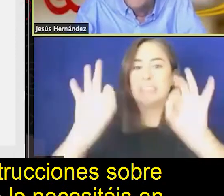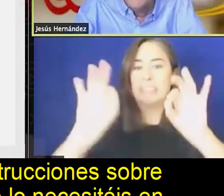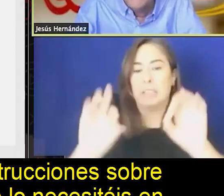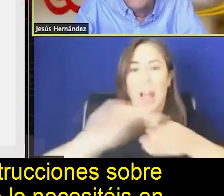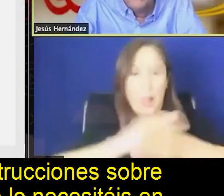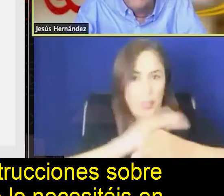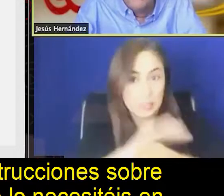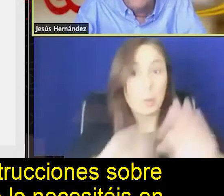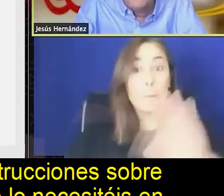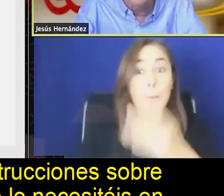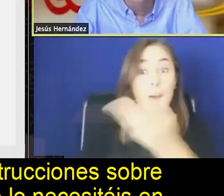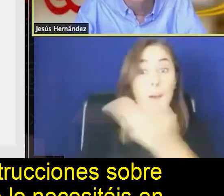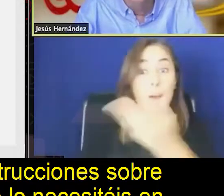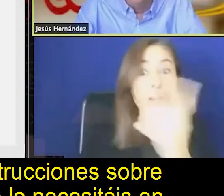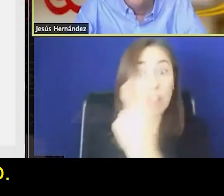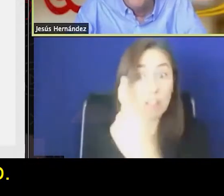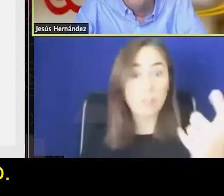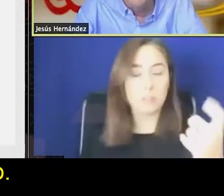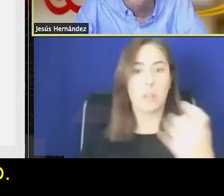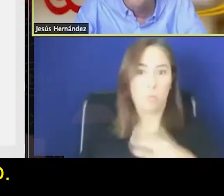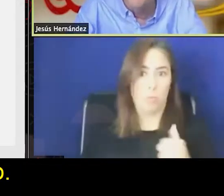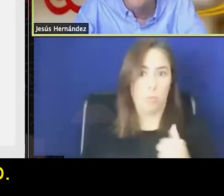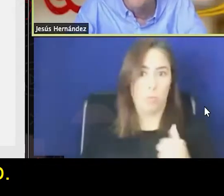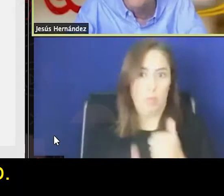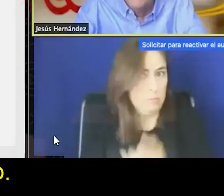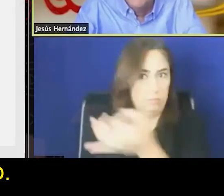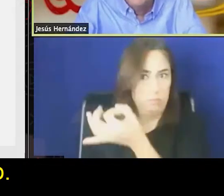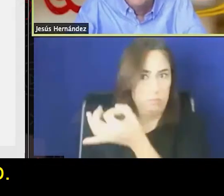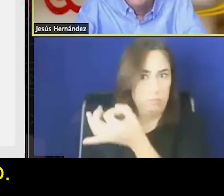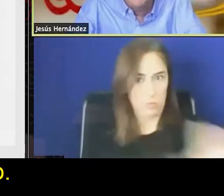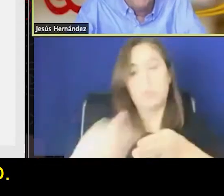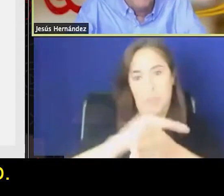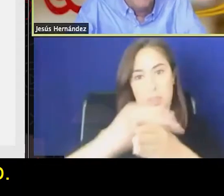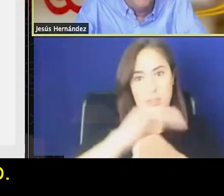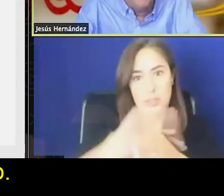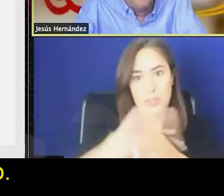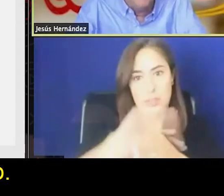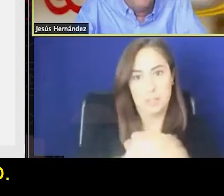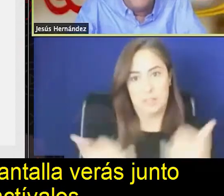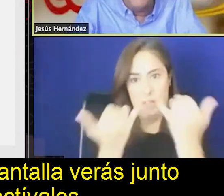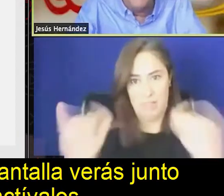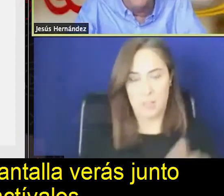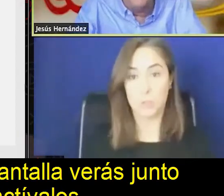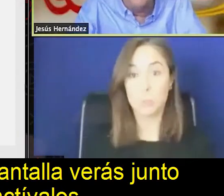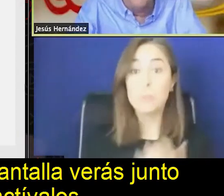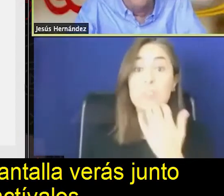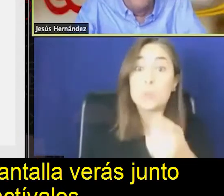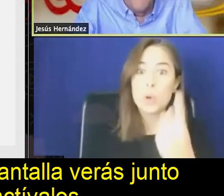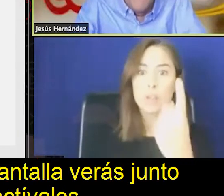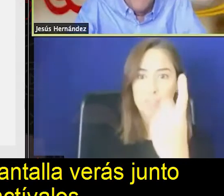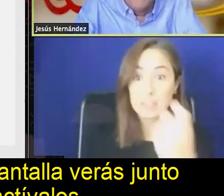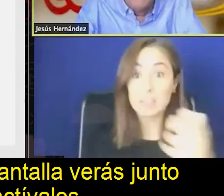que podáis seguir, aquellos que lo necesitéis, en perfectas condiciones este evento. Si necesitas